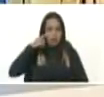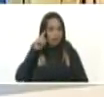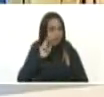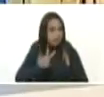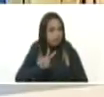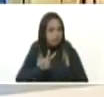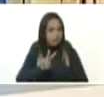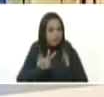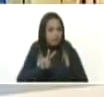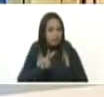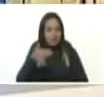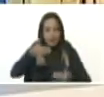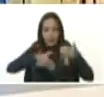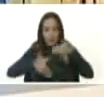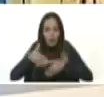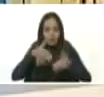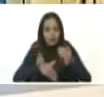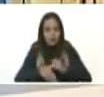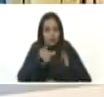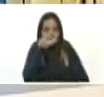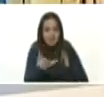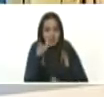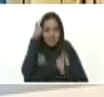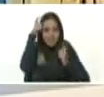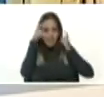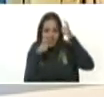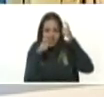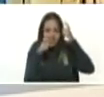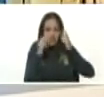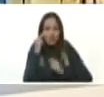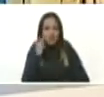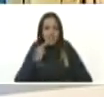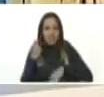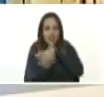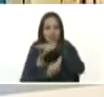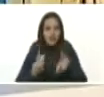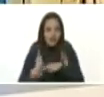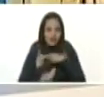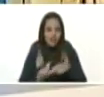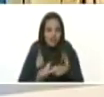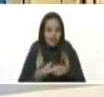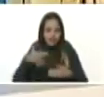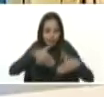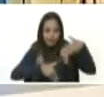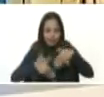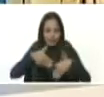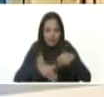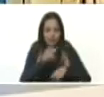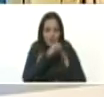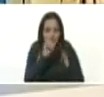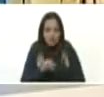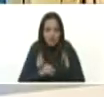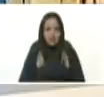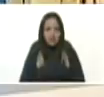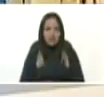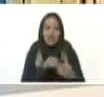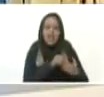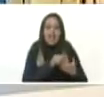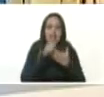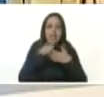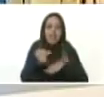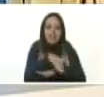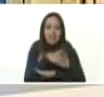de votación, un chavista bolivariano y revolucionario electo en el Zulia. Y es líder de